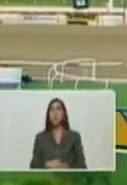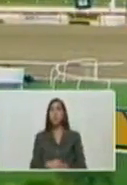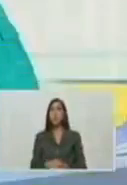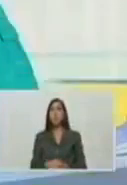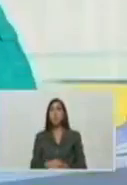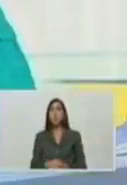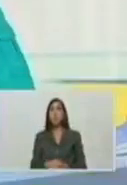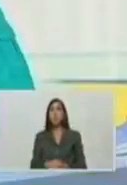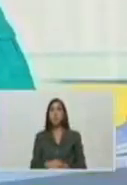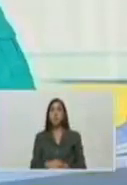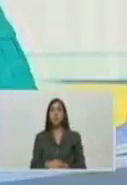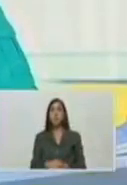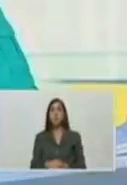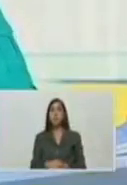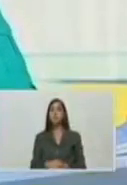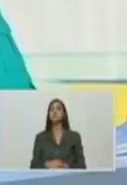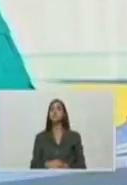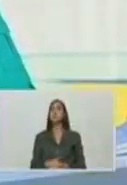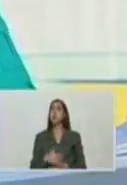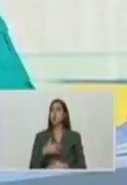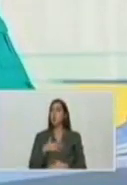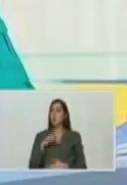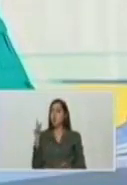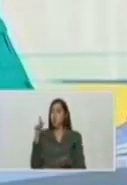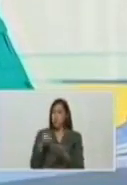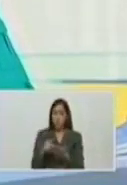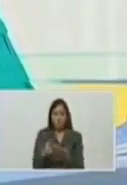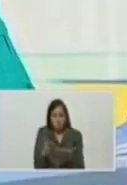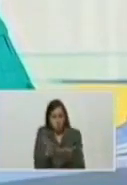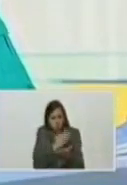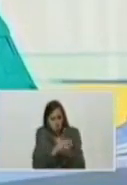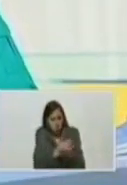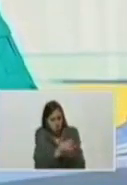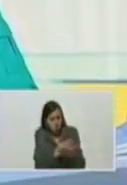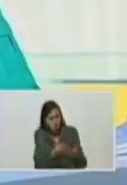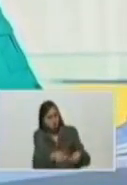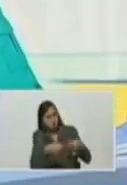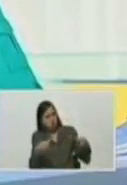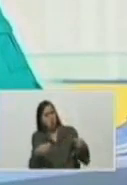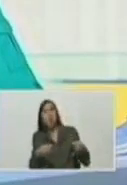¿Ah? Agarré la caseta hípica al llegar.